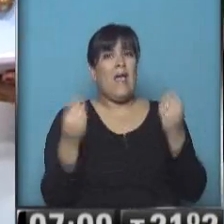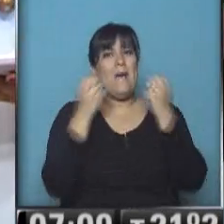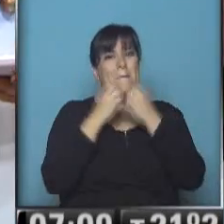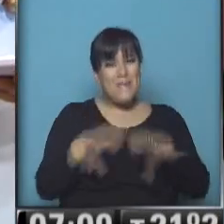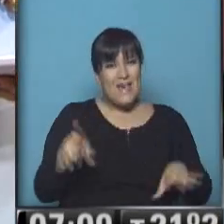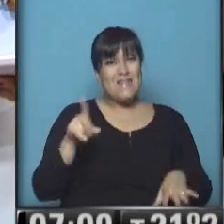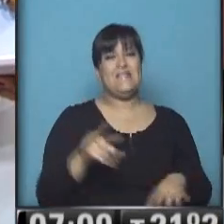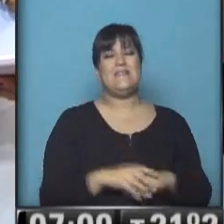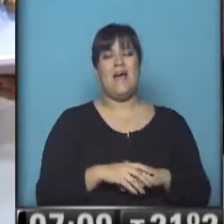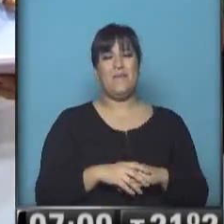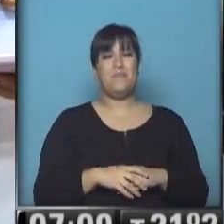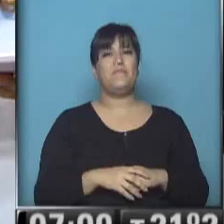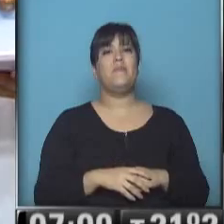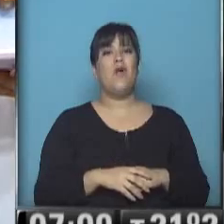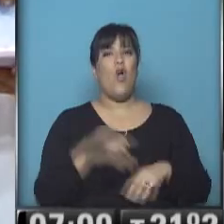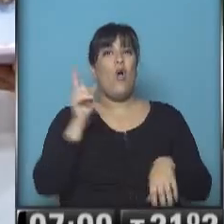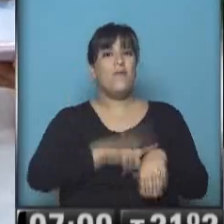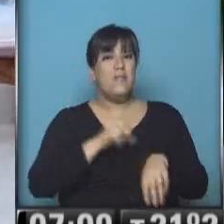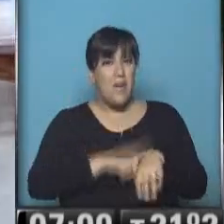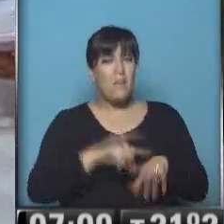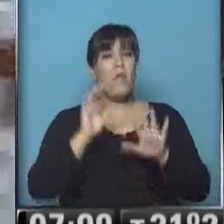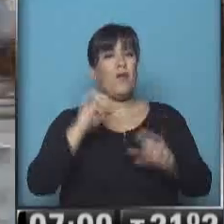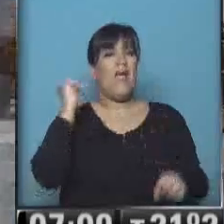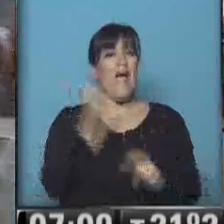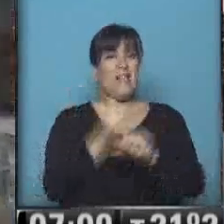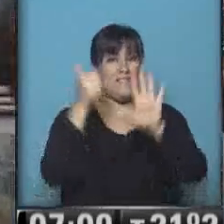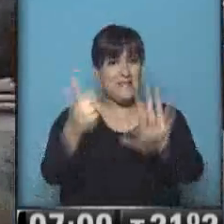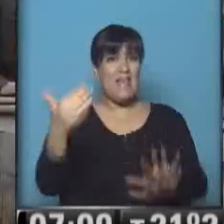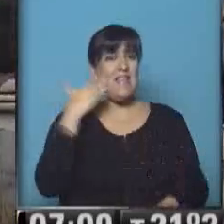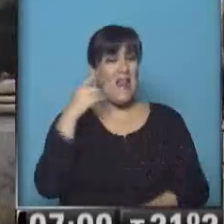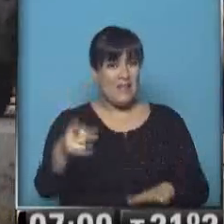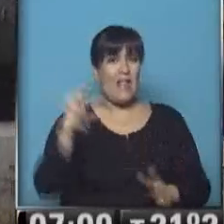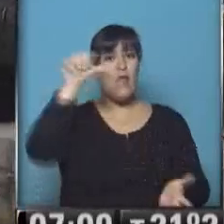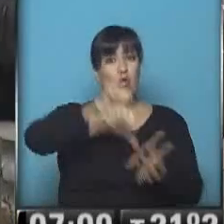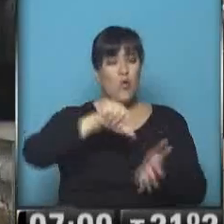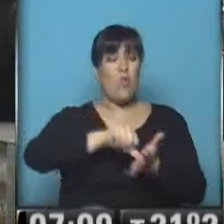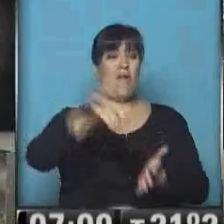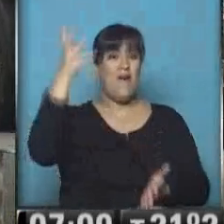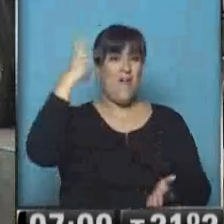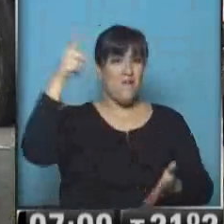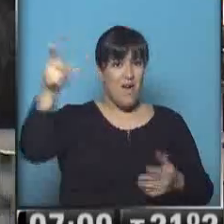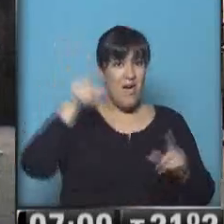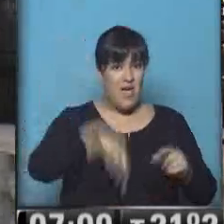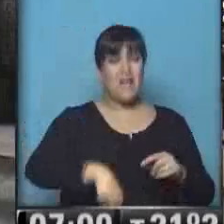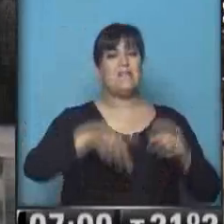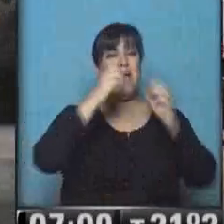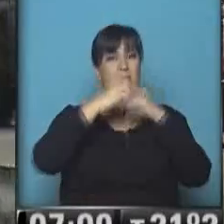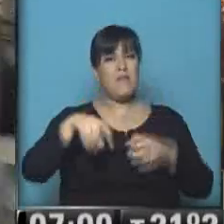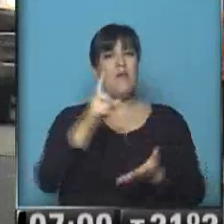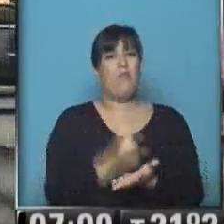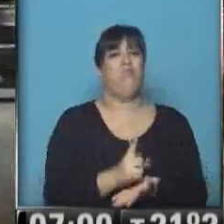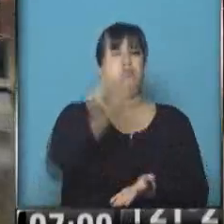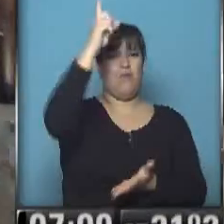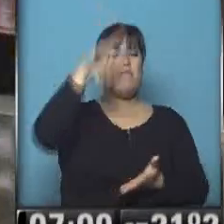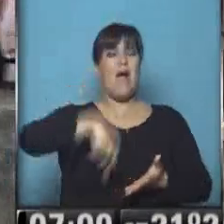La primera, hacia las 6 de la tarde, nosotros, después desde la Guyana Francesa, estarán iniciando la cuenta regresiva hacia la soberanía